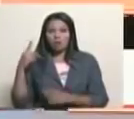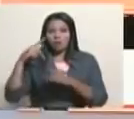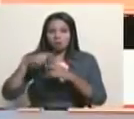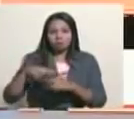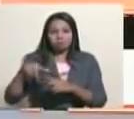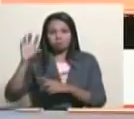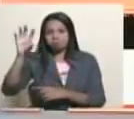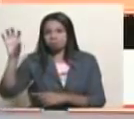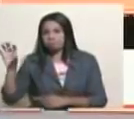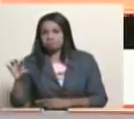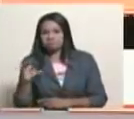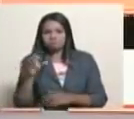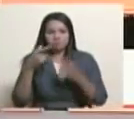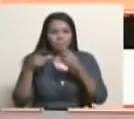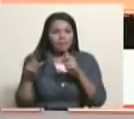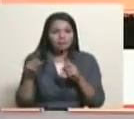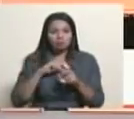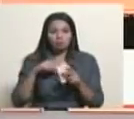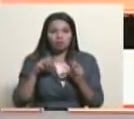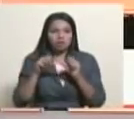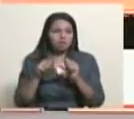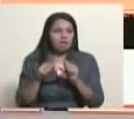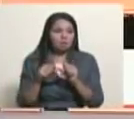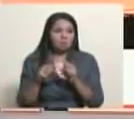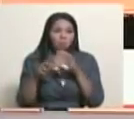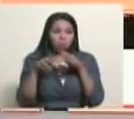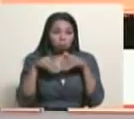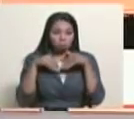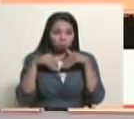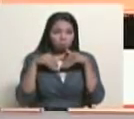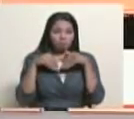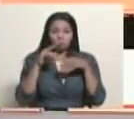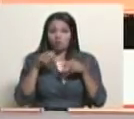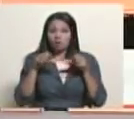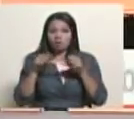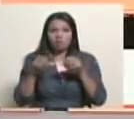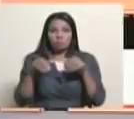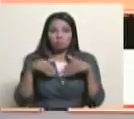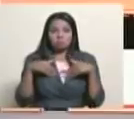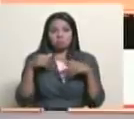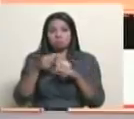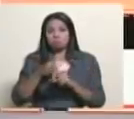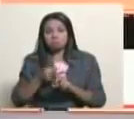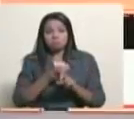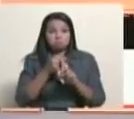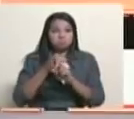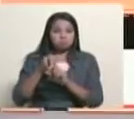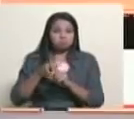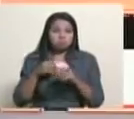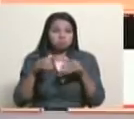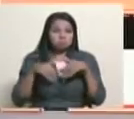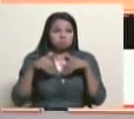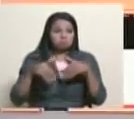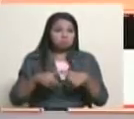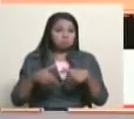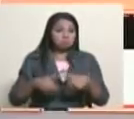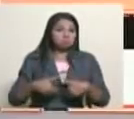cualquier pueblo del mundo, no nos quedemos en la defensiva, no nos quedemos en la resistencia, no nos quedemos en el